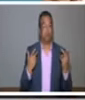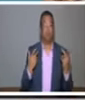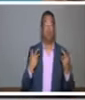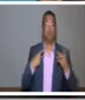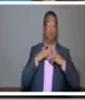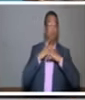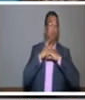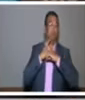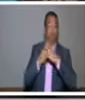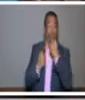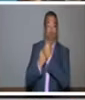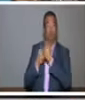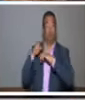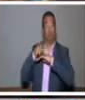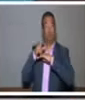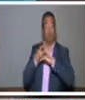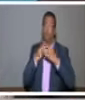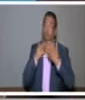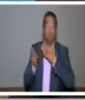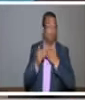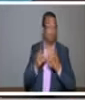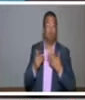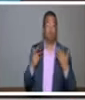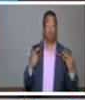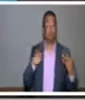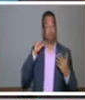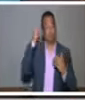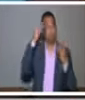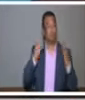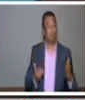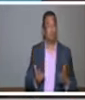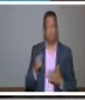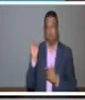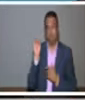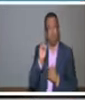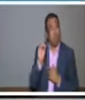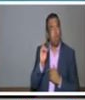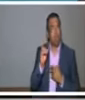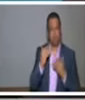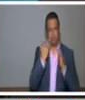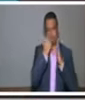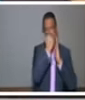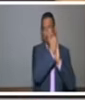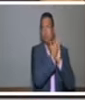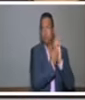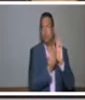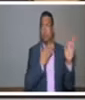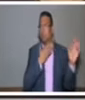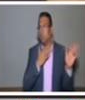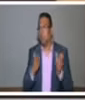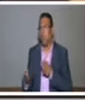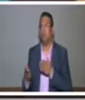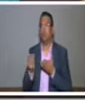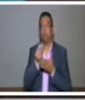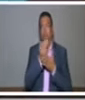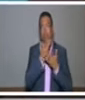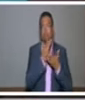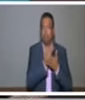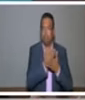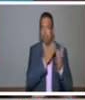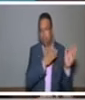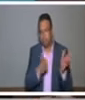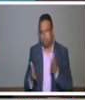intereses a toda costa. Voy a ser un gobernador democráticamente electo con un plan fiscal que el país va a refrendar y voy con la dignidad